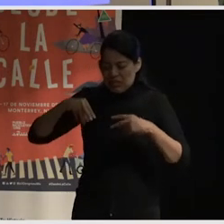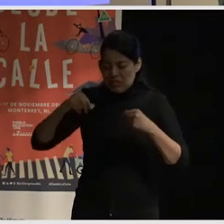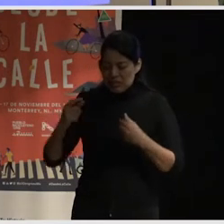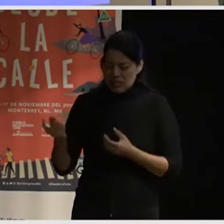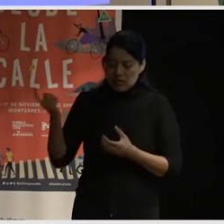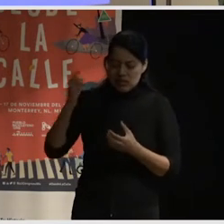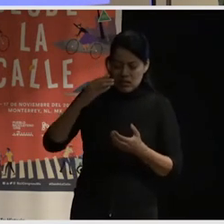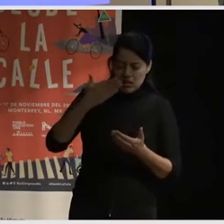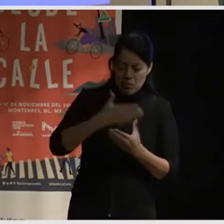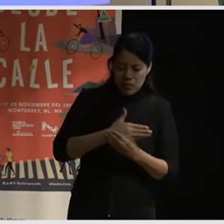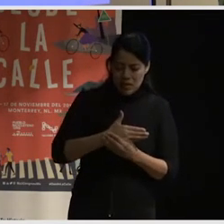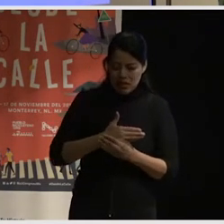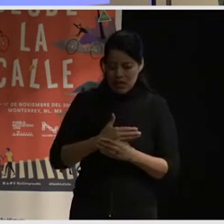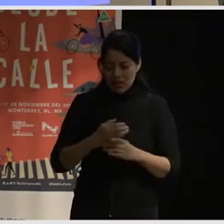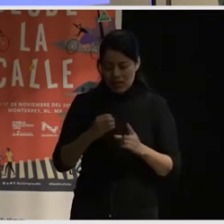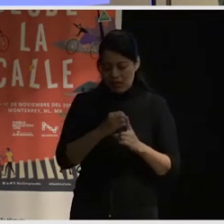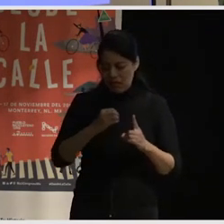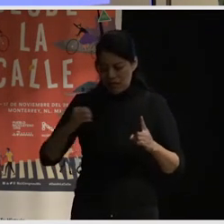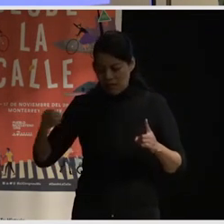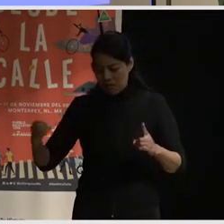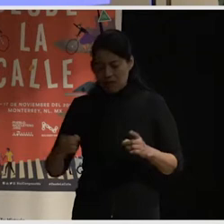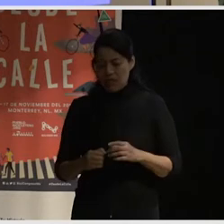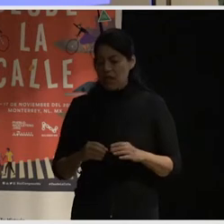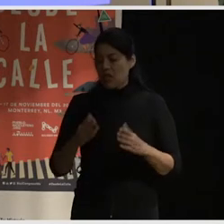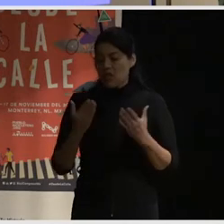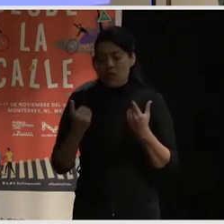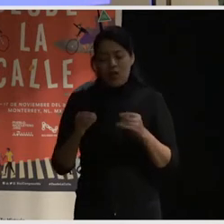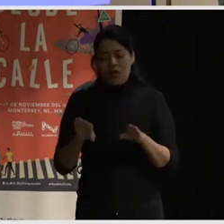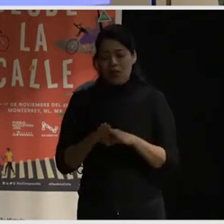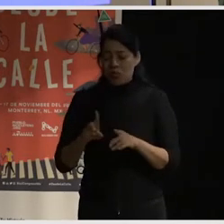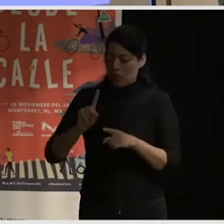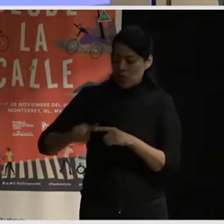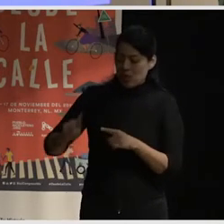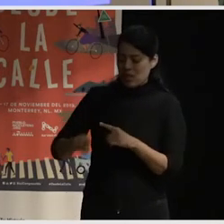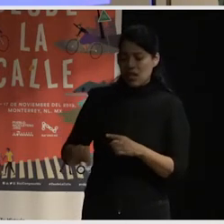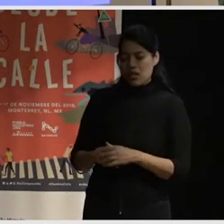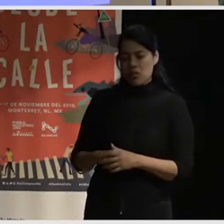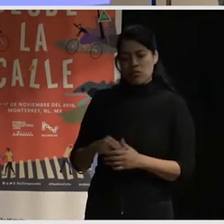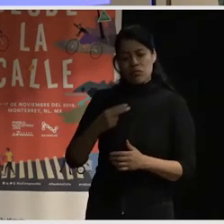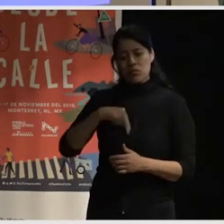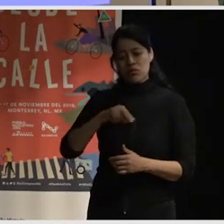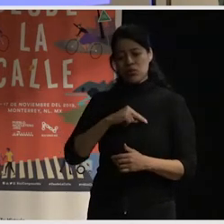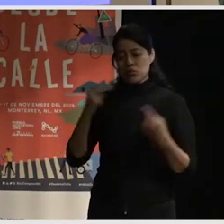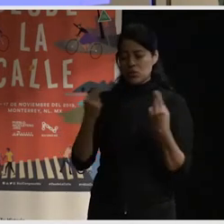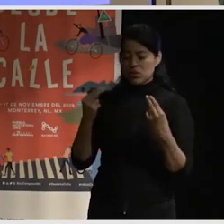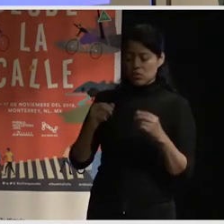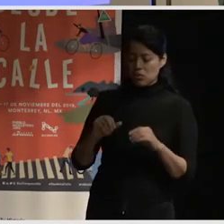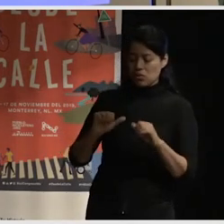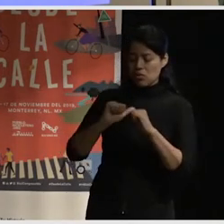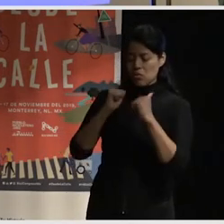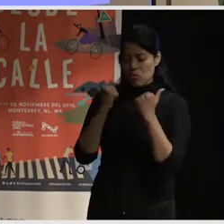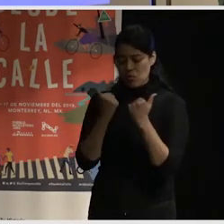regulación y ya no hay como sacarlos nos ha tenemos que hacer maromas nosotros como sociedad civil